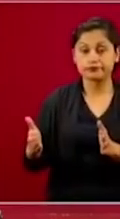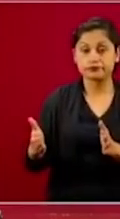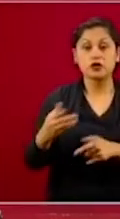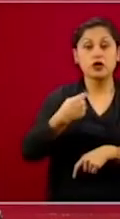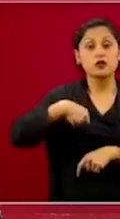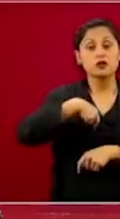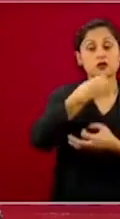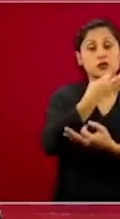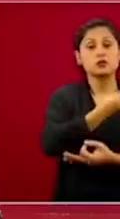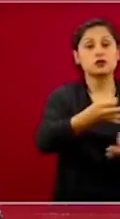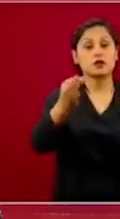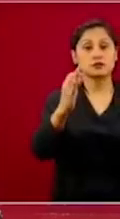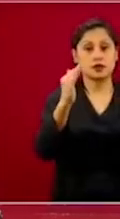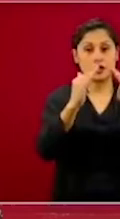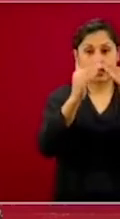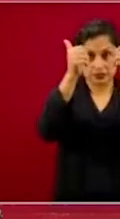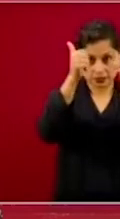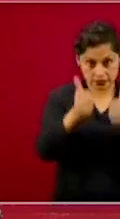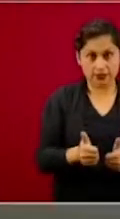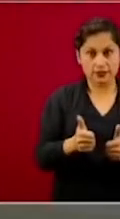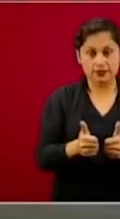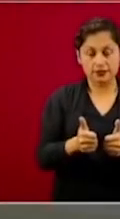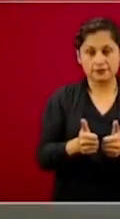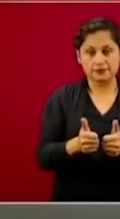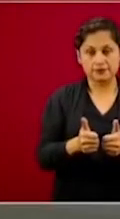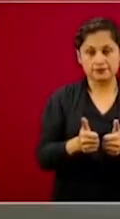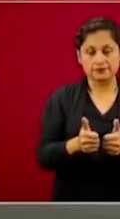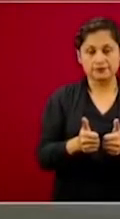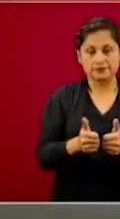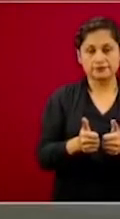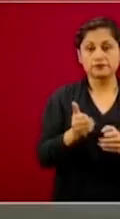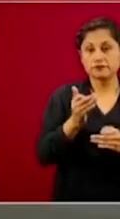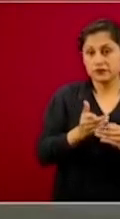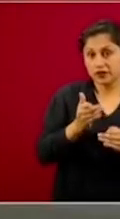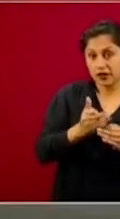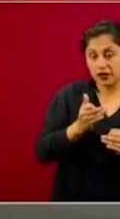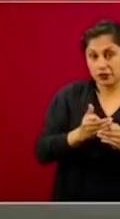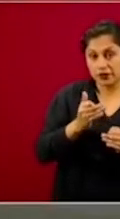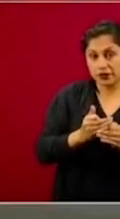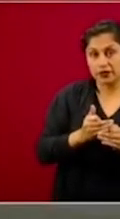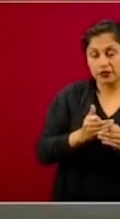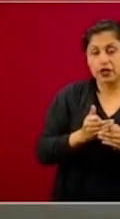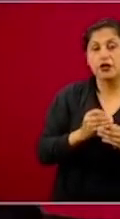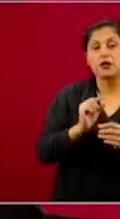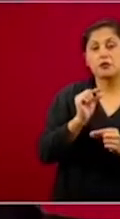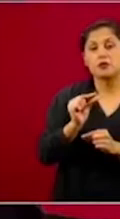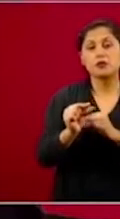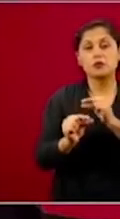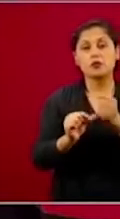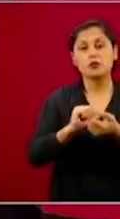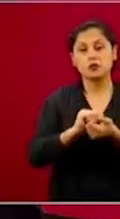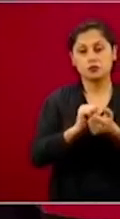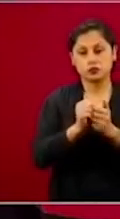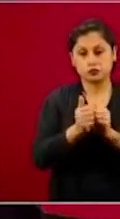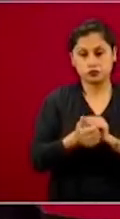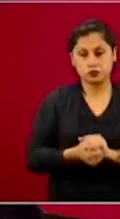casa. Si empezamos a desviar la atención pública con elementos auxiliares de